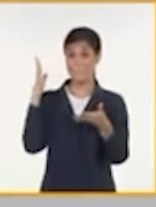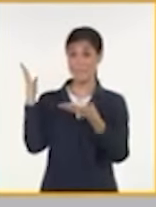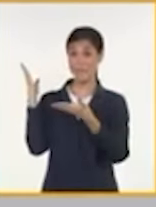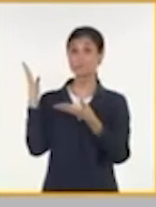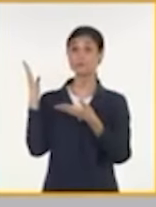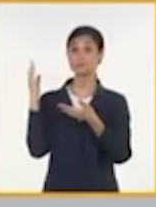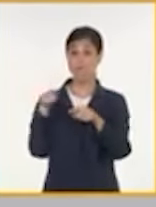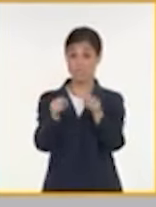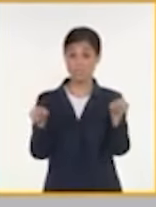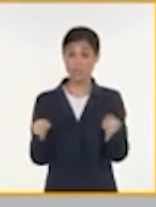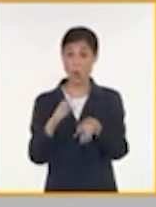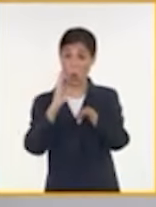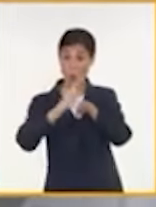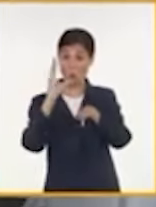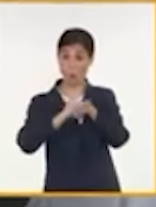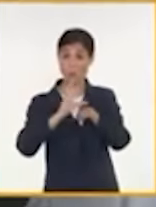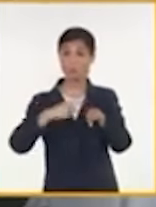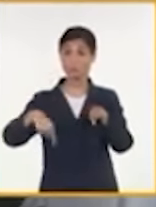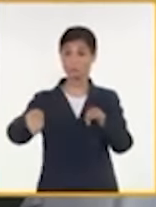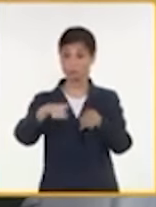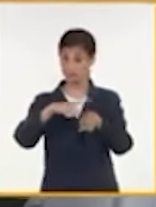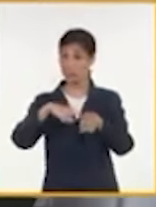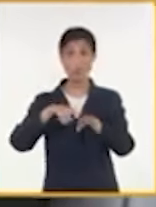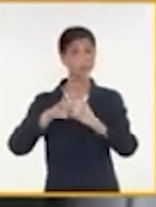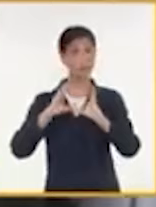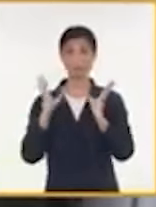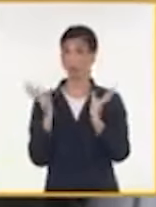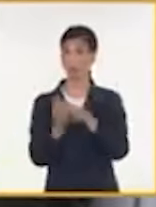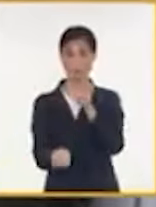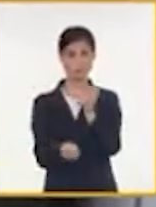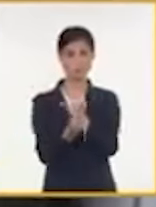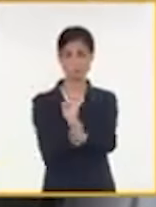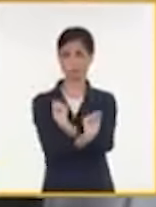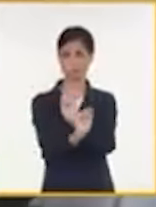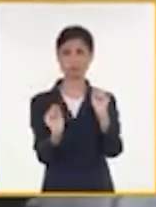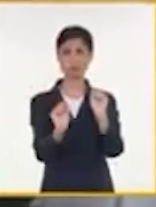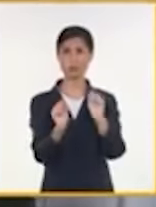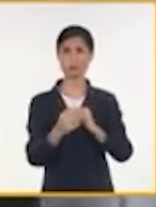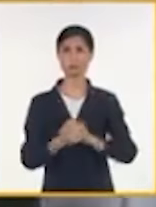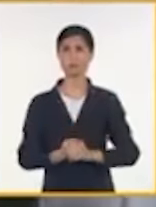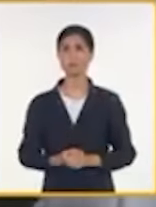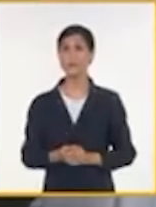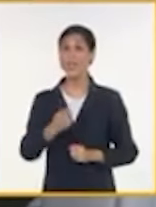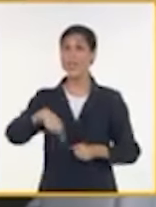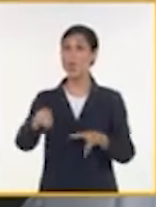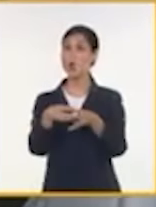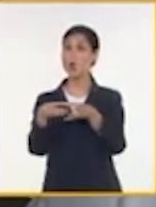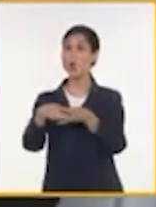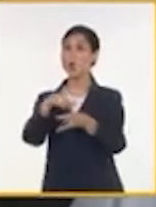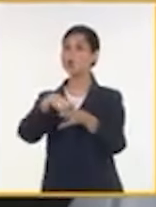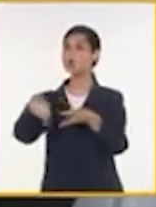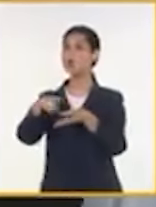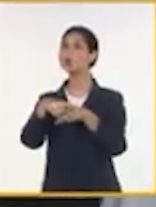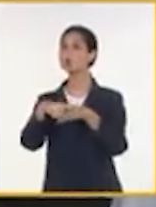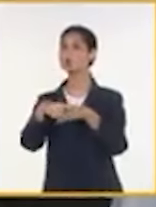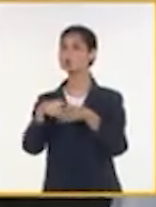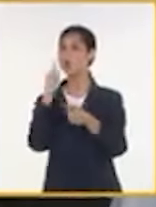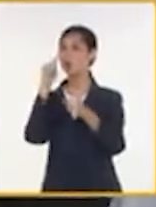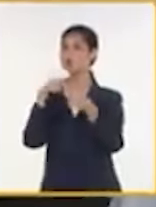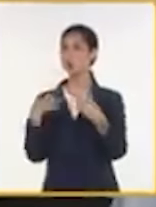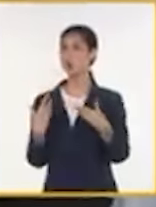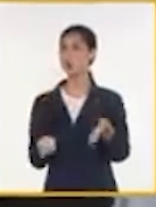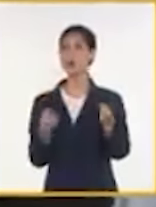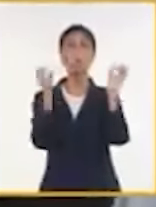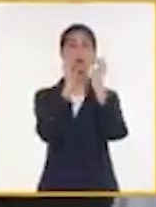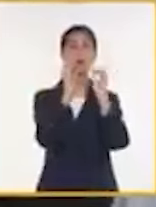Leiva Basurto Qué hacían estos individuos además de organizar esta actividad aquí cometían actividades de carácter delictivo en los